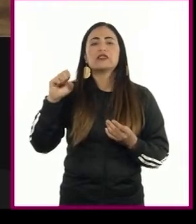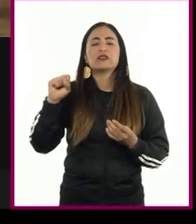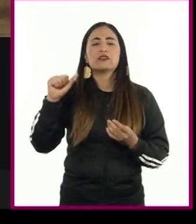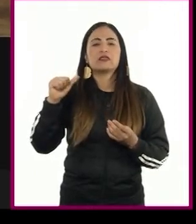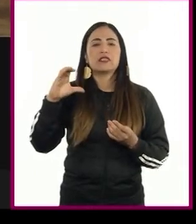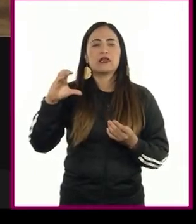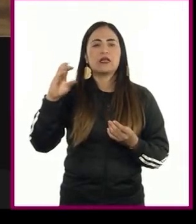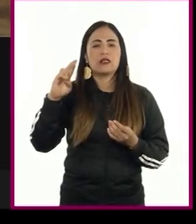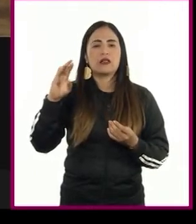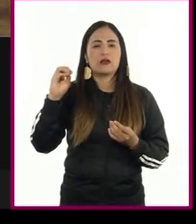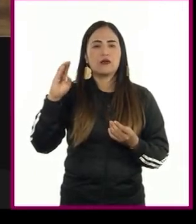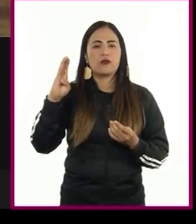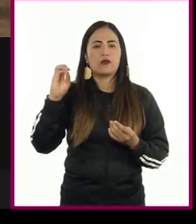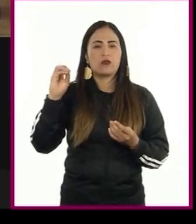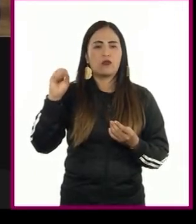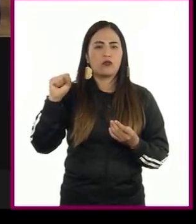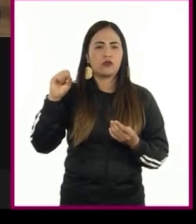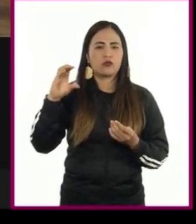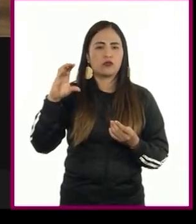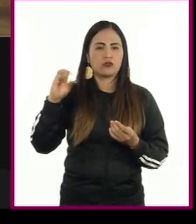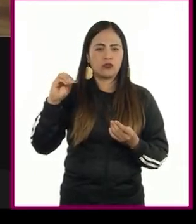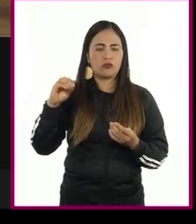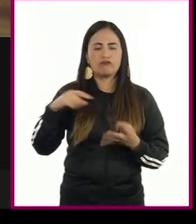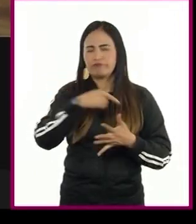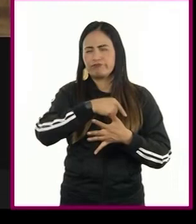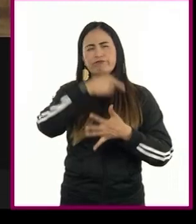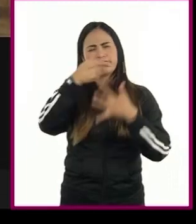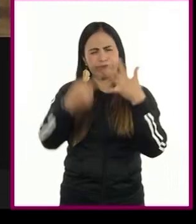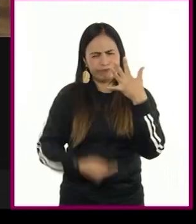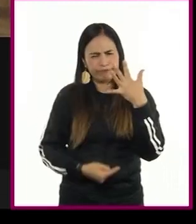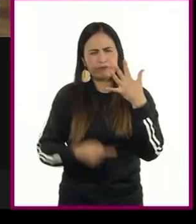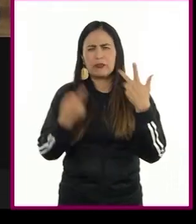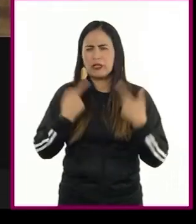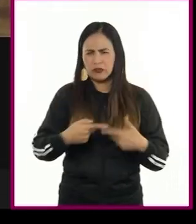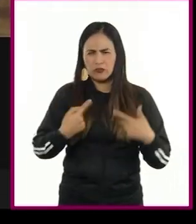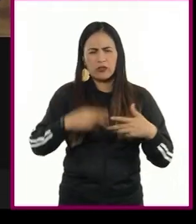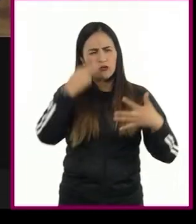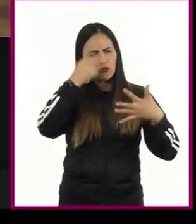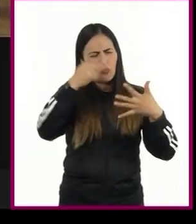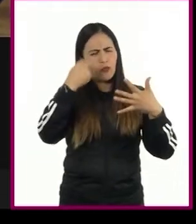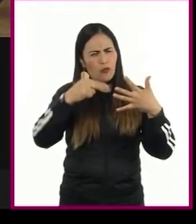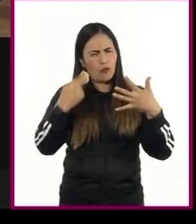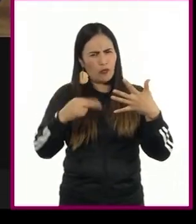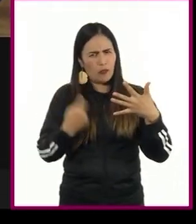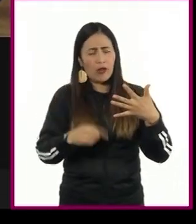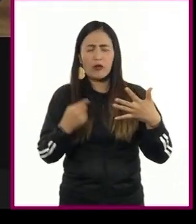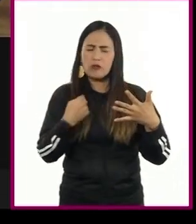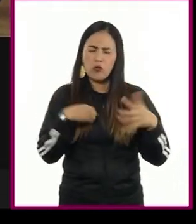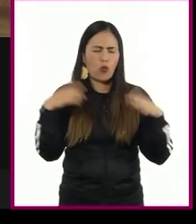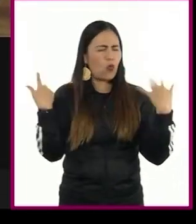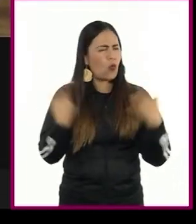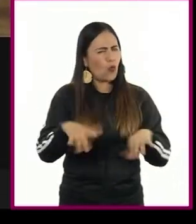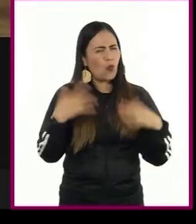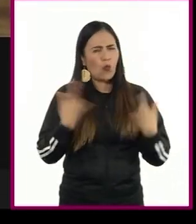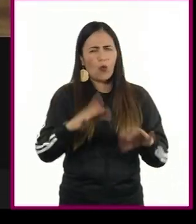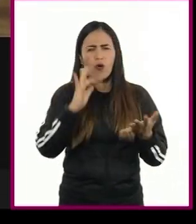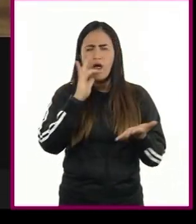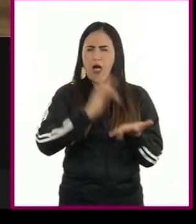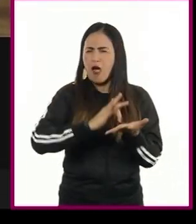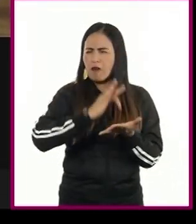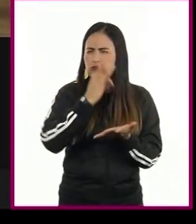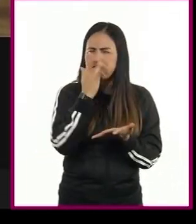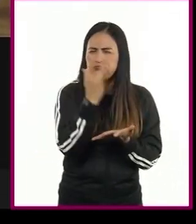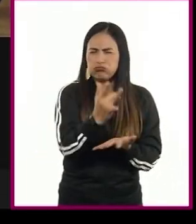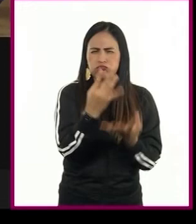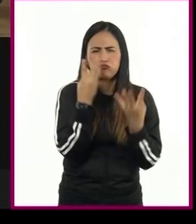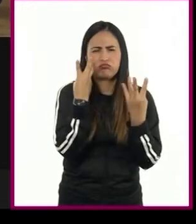y Prodóchimo de Valdemandis, de los cuales me declaro en deuda, además de mi